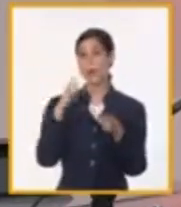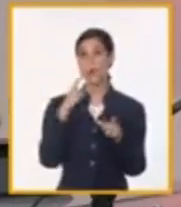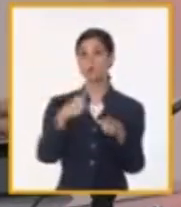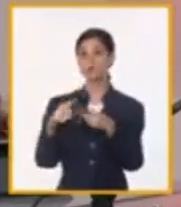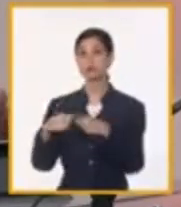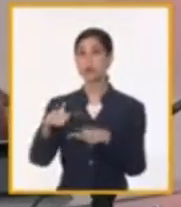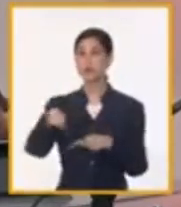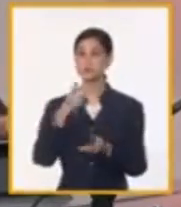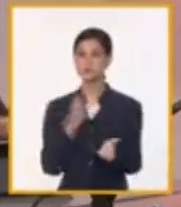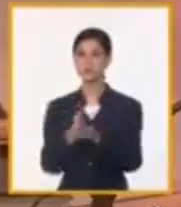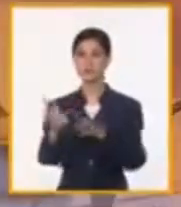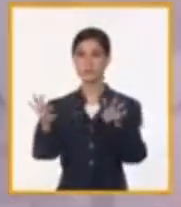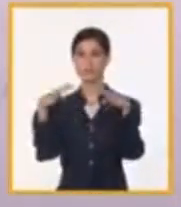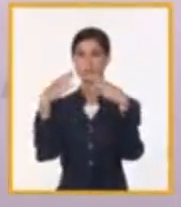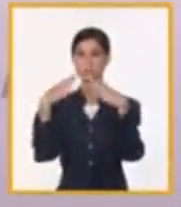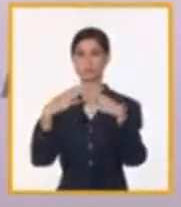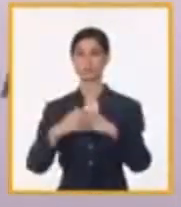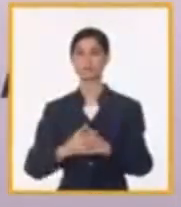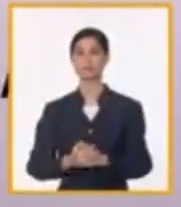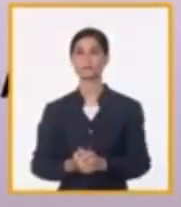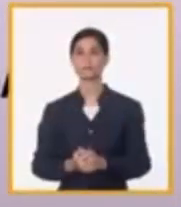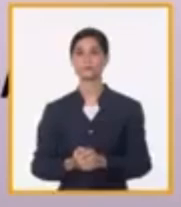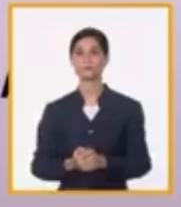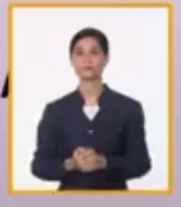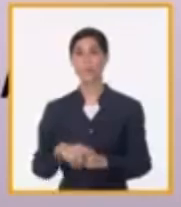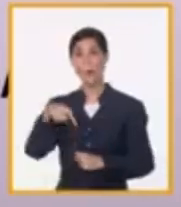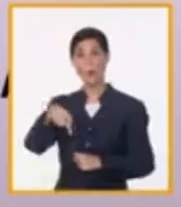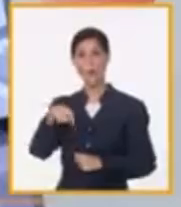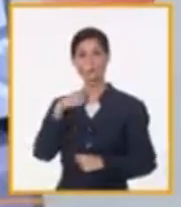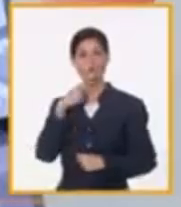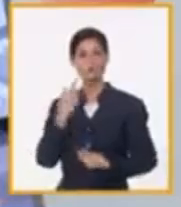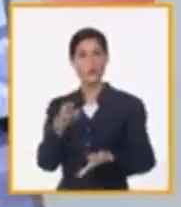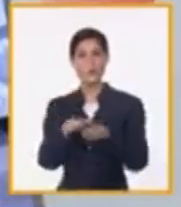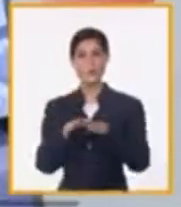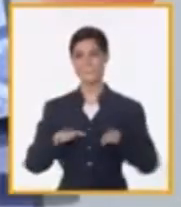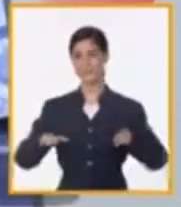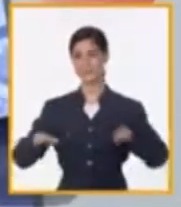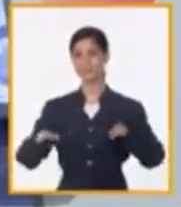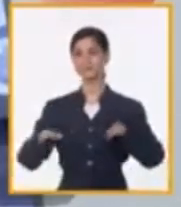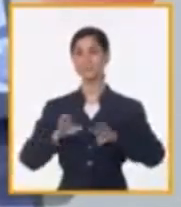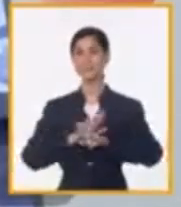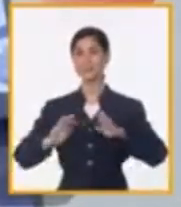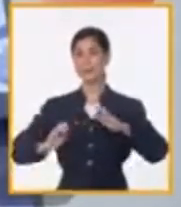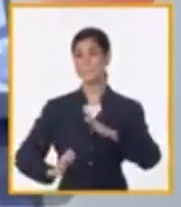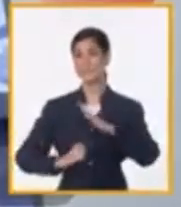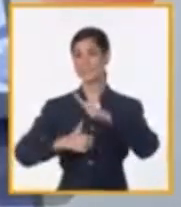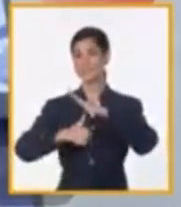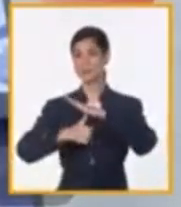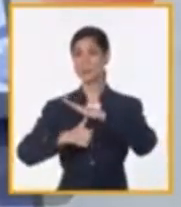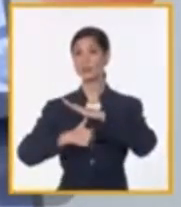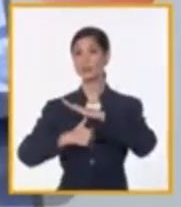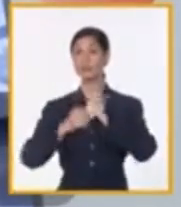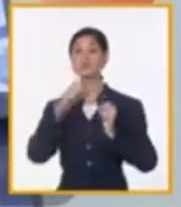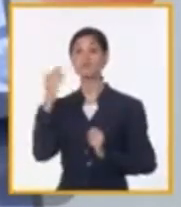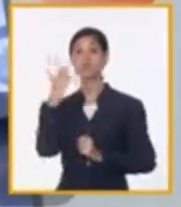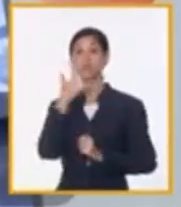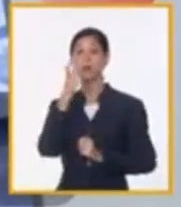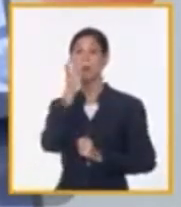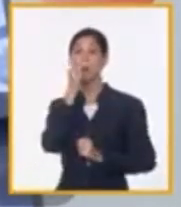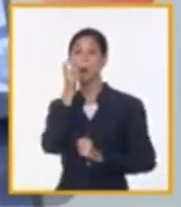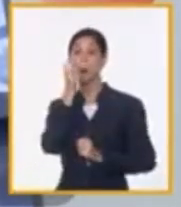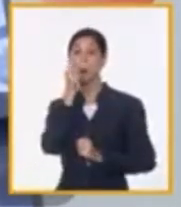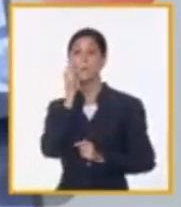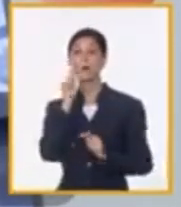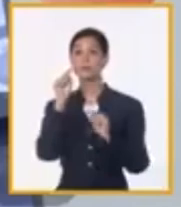junto nosotros hoy en la mesa redonda el presidente de la asamblea nacional Jorge Rodríguez mostró este